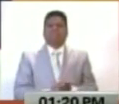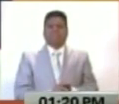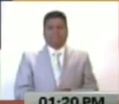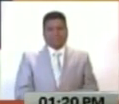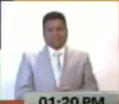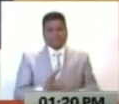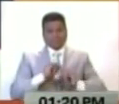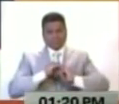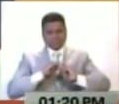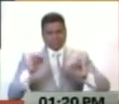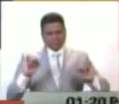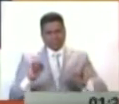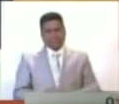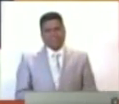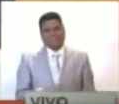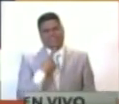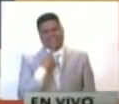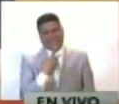Finalmente, quería